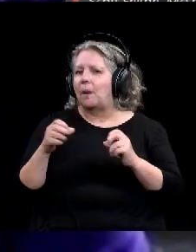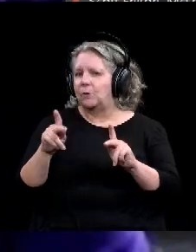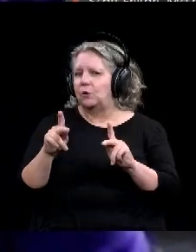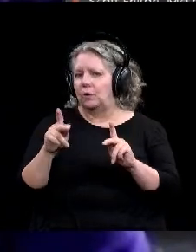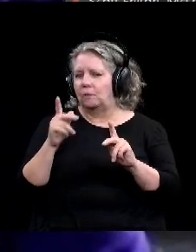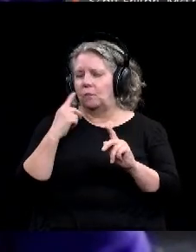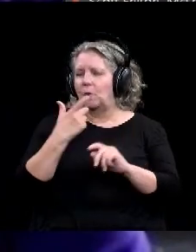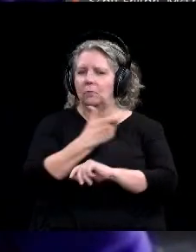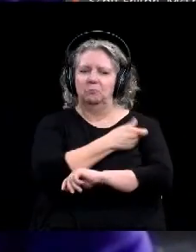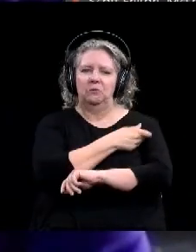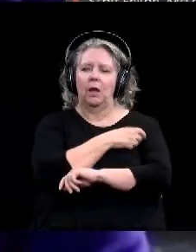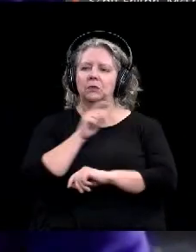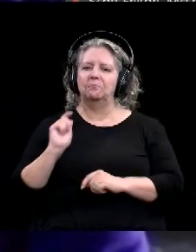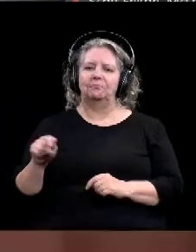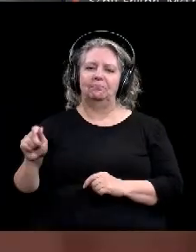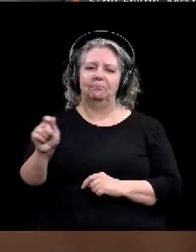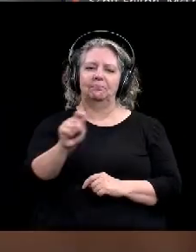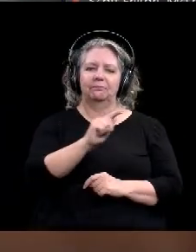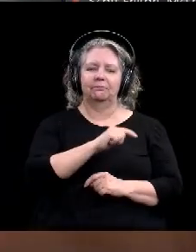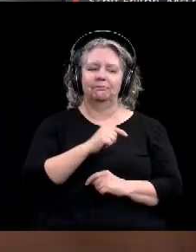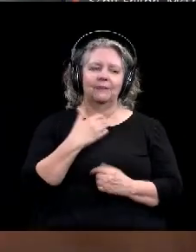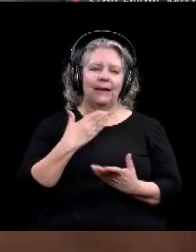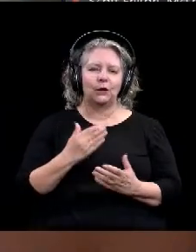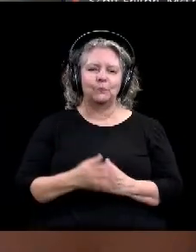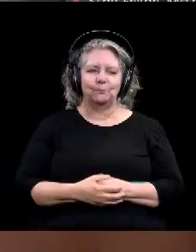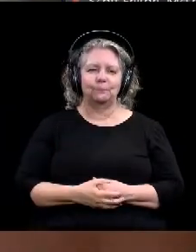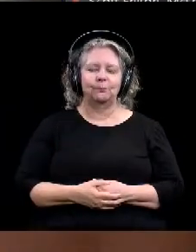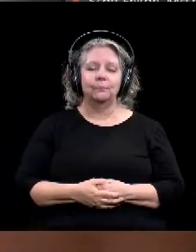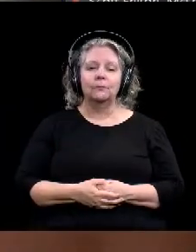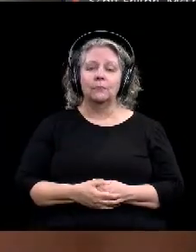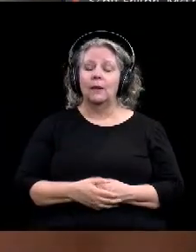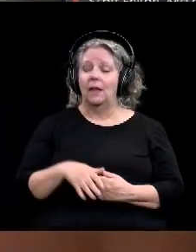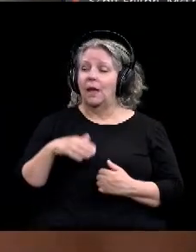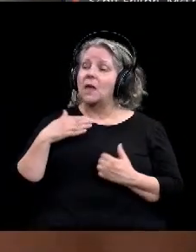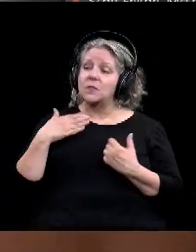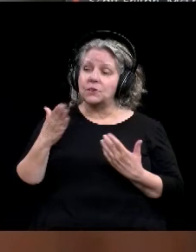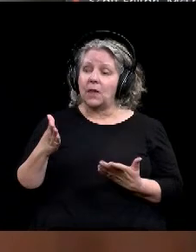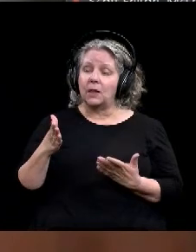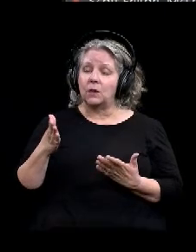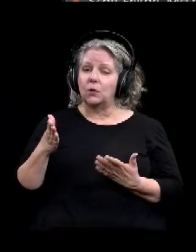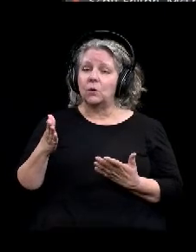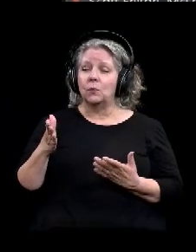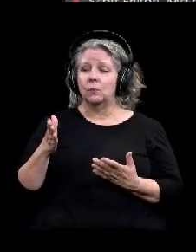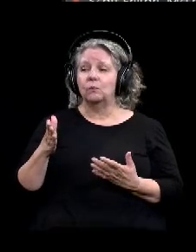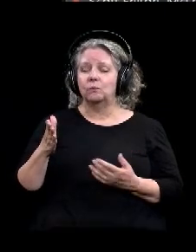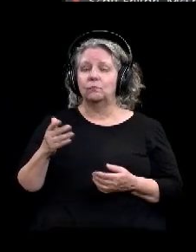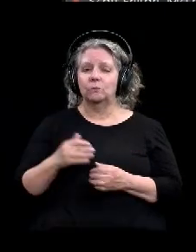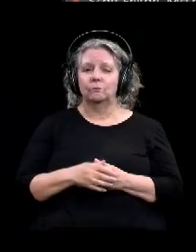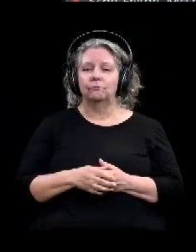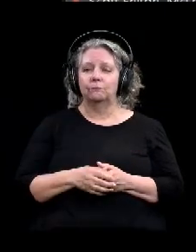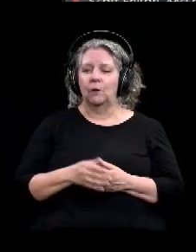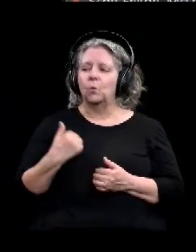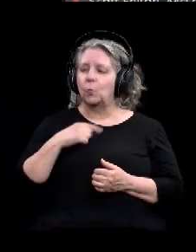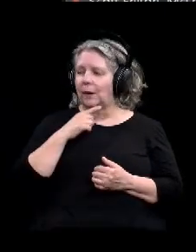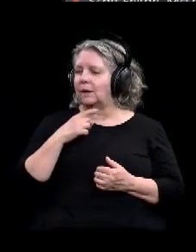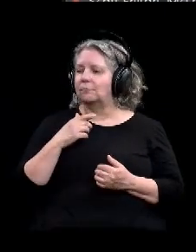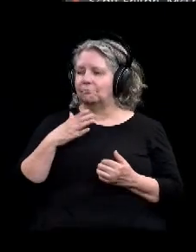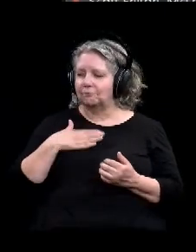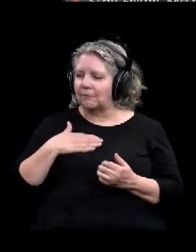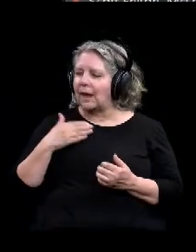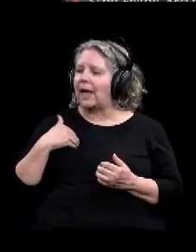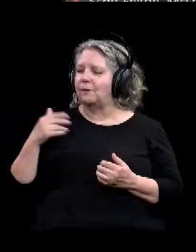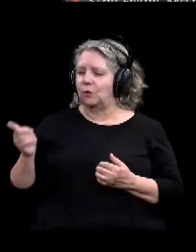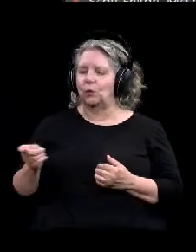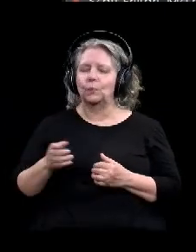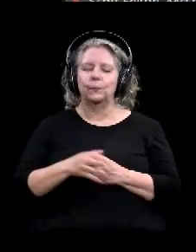gracias al estándar muy gracias muchas gracias por estar con nosotros ahora ya vamos a las preguntas